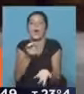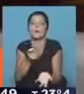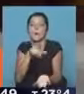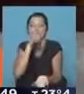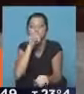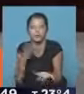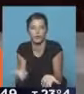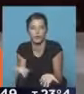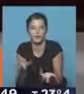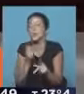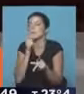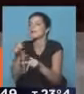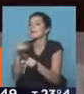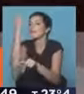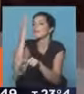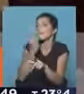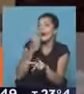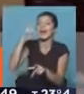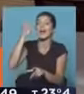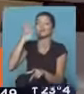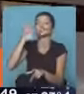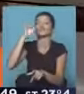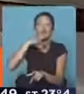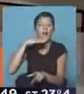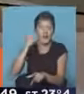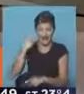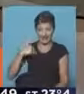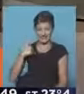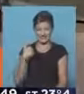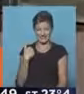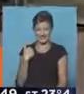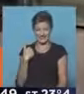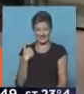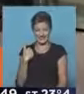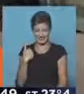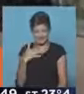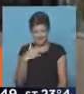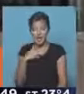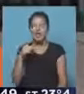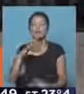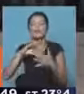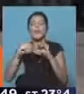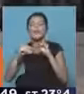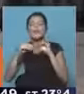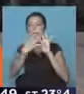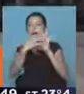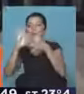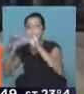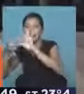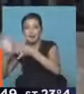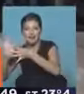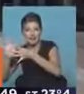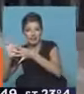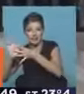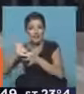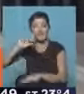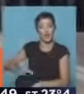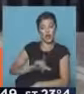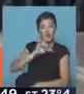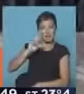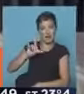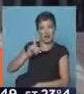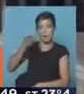encantaba la zona argentina fíjate como algo que sabe muy bien ese mecanismo finalmente del neoliberalismo rampante hacía